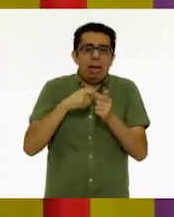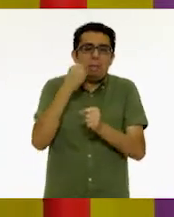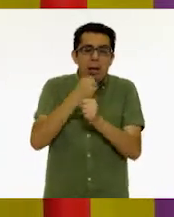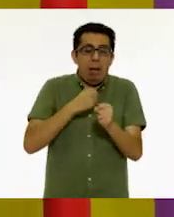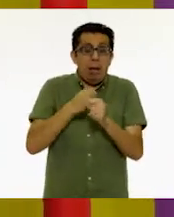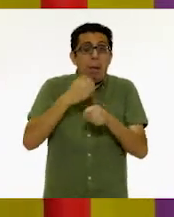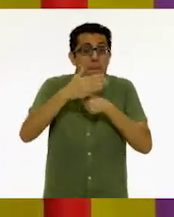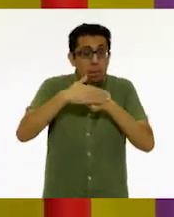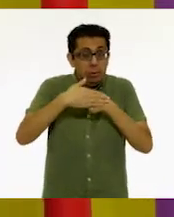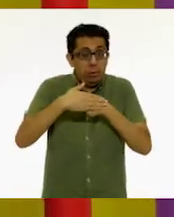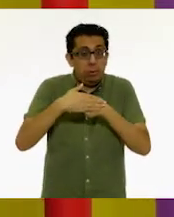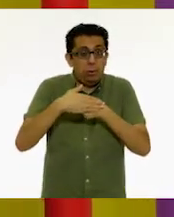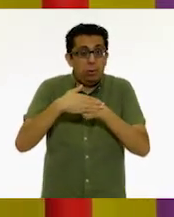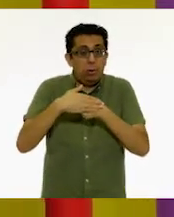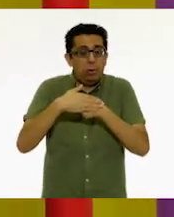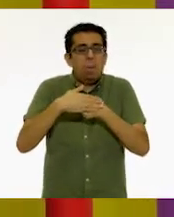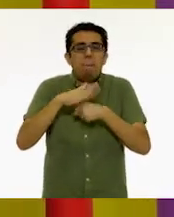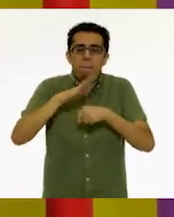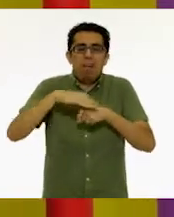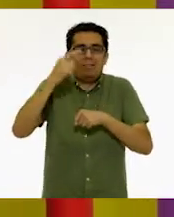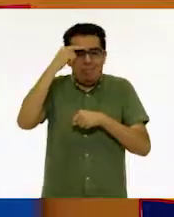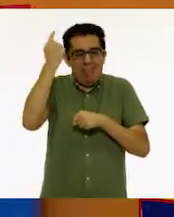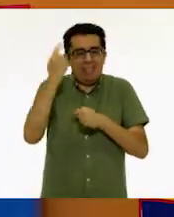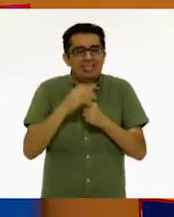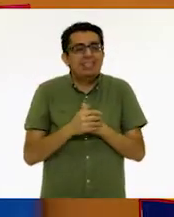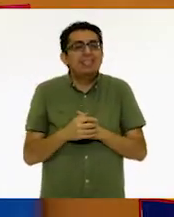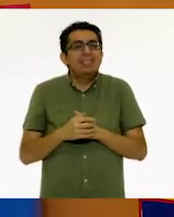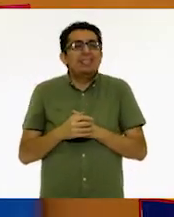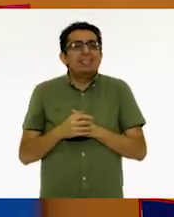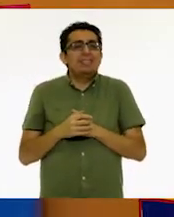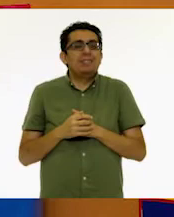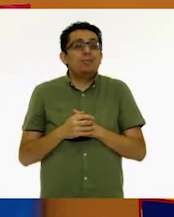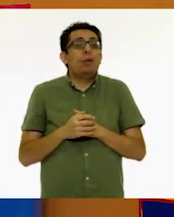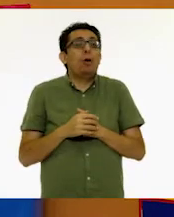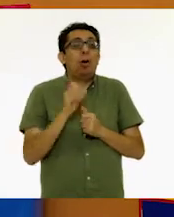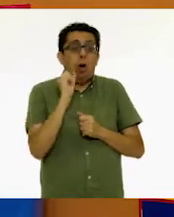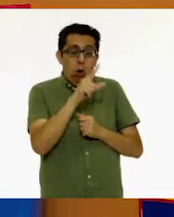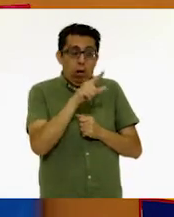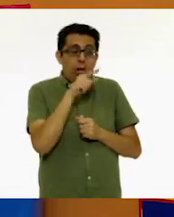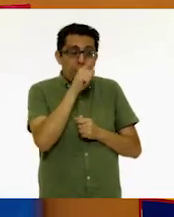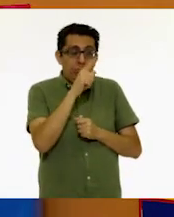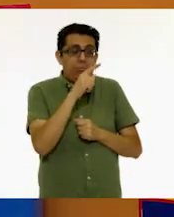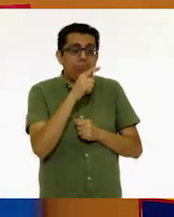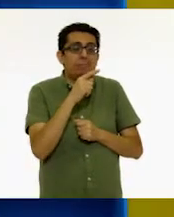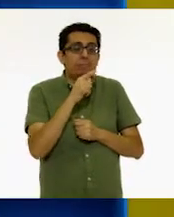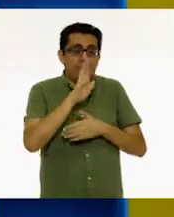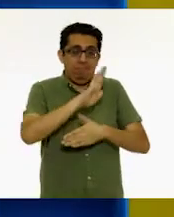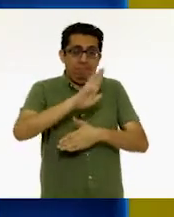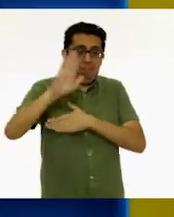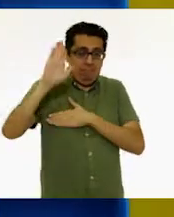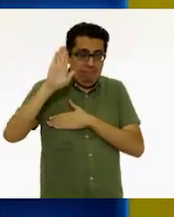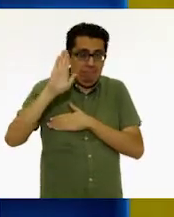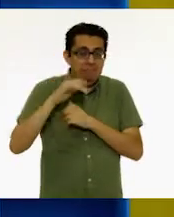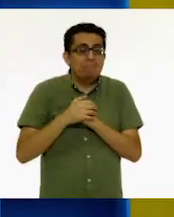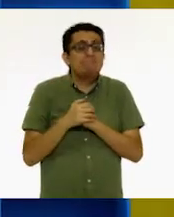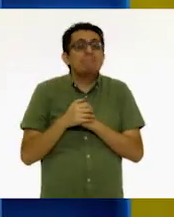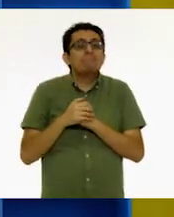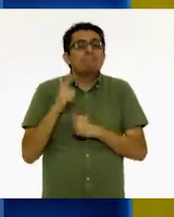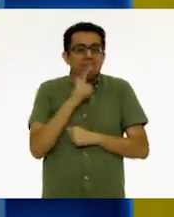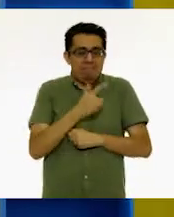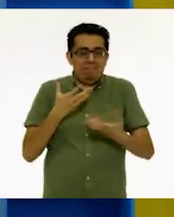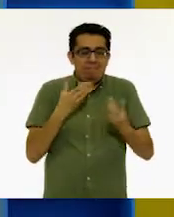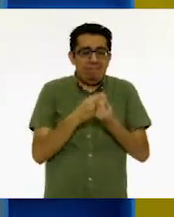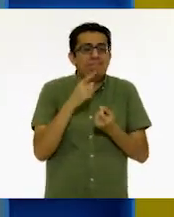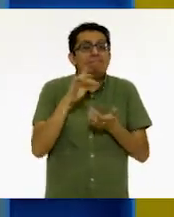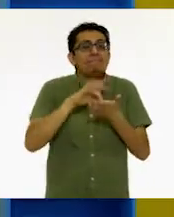que la próxima vez nos salga más fácil. Perfecto, Pepe, conste. Es un placer estar contigo. Y muchísimas gracias a ustedes también